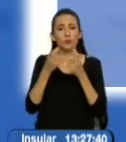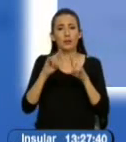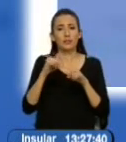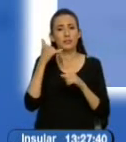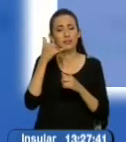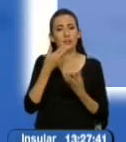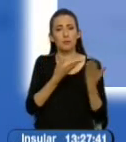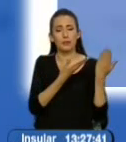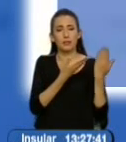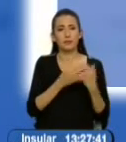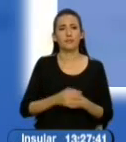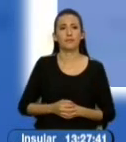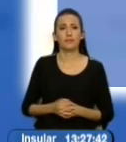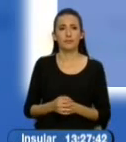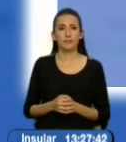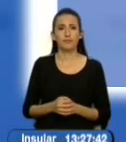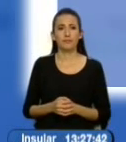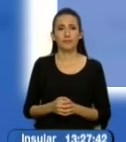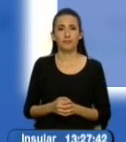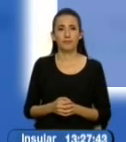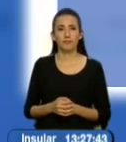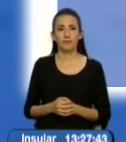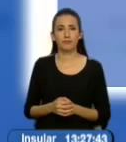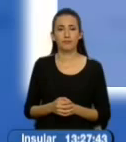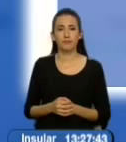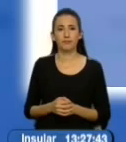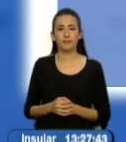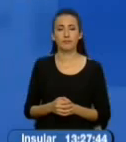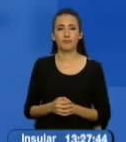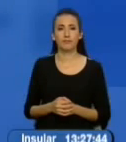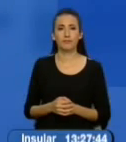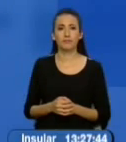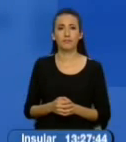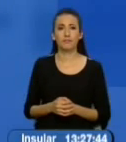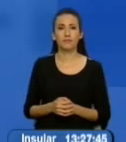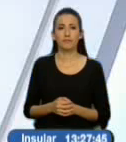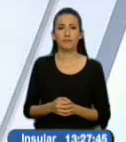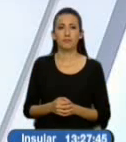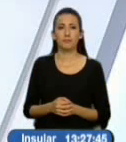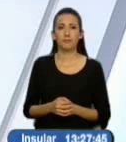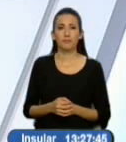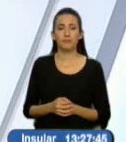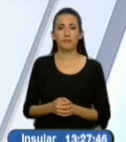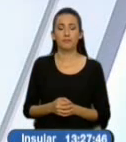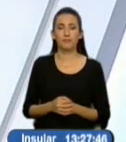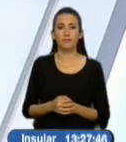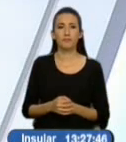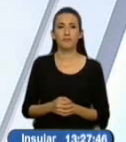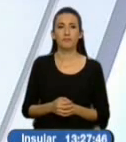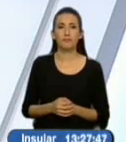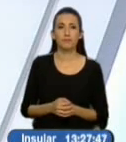en pantalla. Karina Cartagena, Ecuador TV, Nueva York.